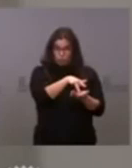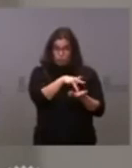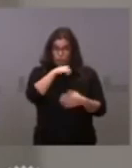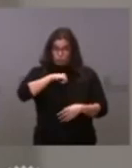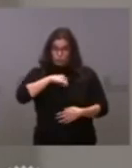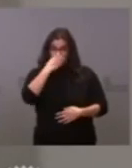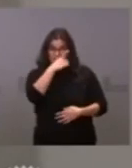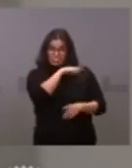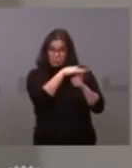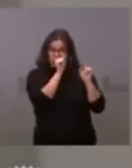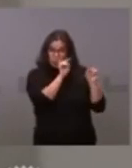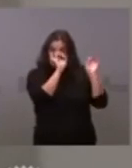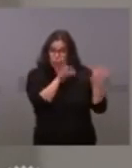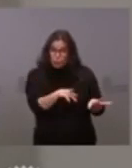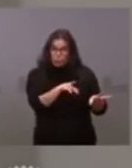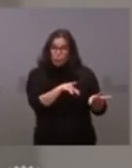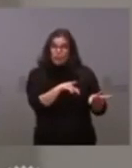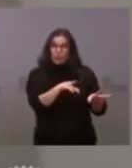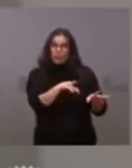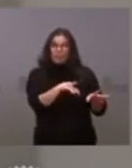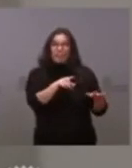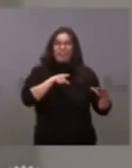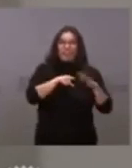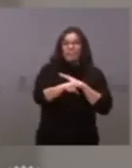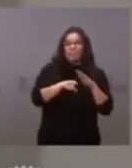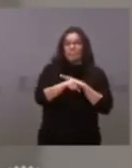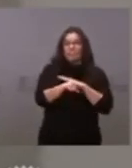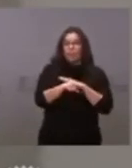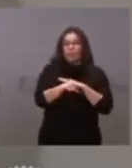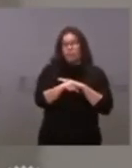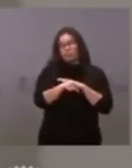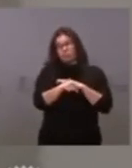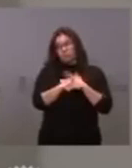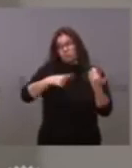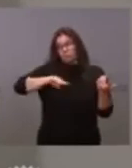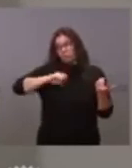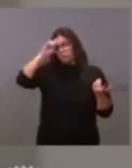el Hospital de Medina del Campo. Manejo que, a nuestra opinión,